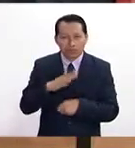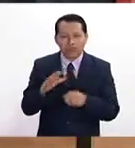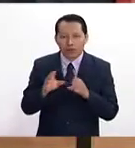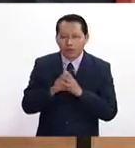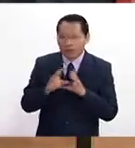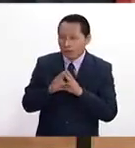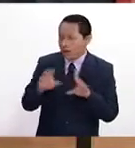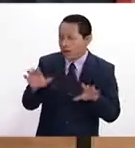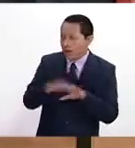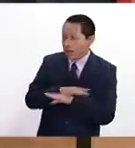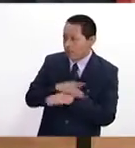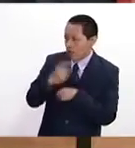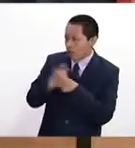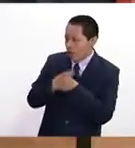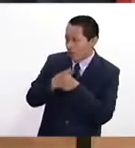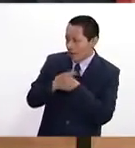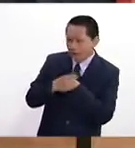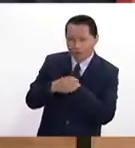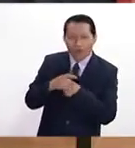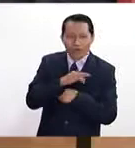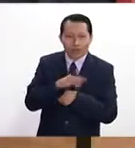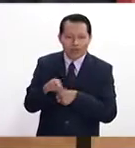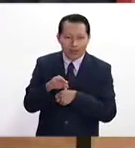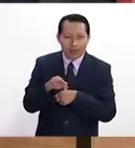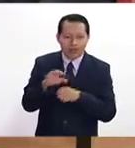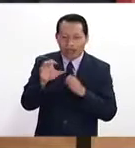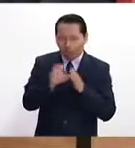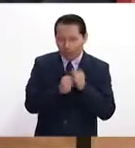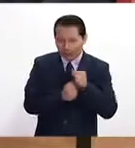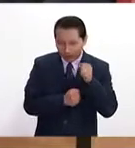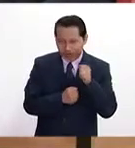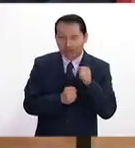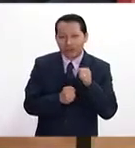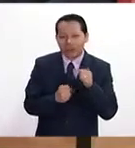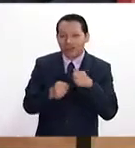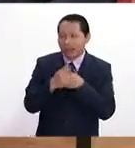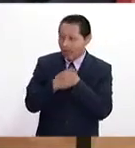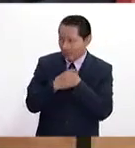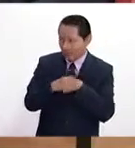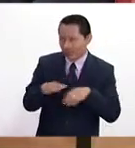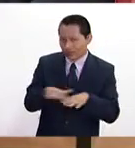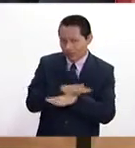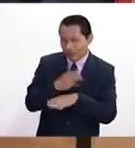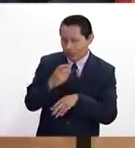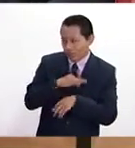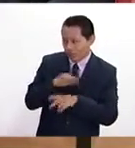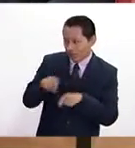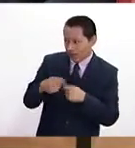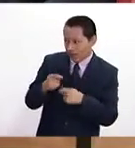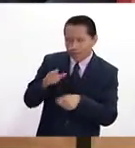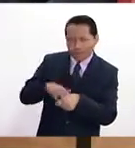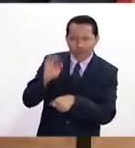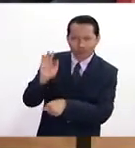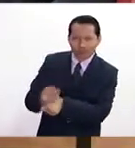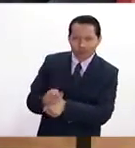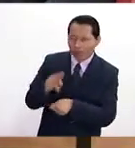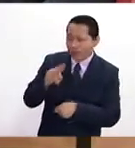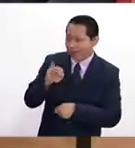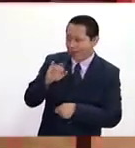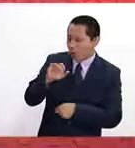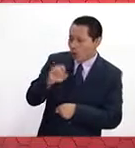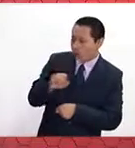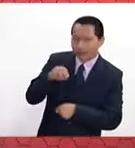este cambio automático prácticamente de una nueva constitución, lo cual le daría estos poderes a Nicolás Maduro. Por eso